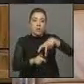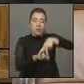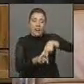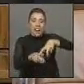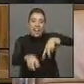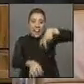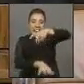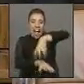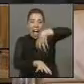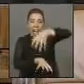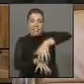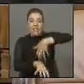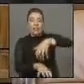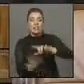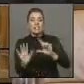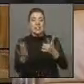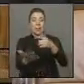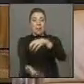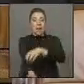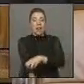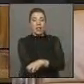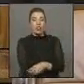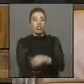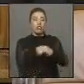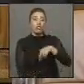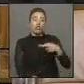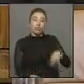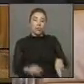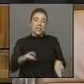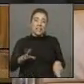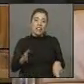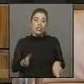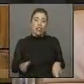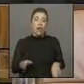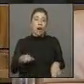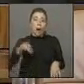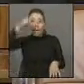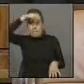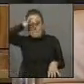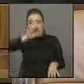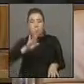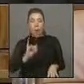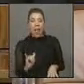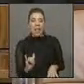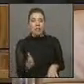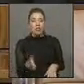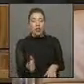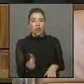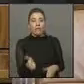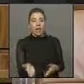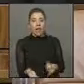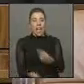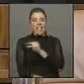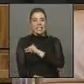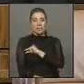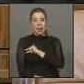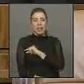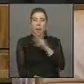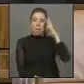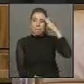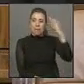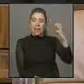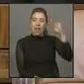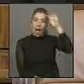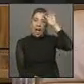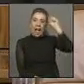séptima región, en la zona central, y todavía nosotros en el sur de Chile estamos con los güeyes y narados, y resulta que España, México,